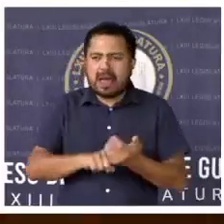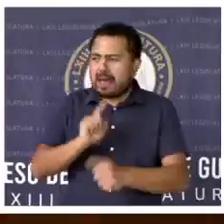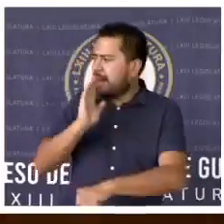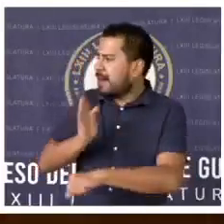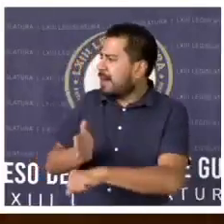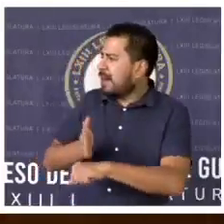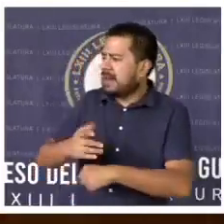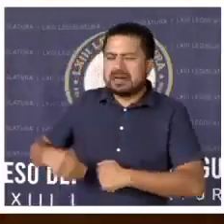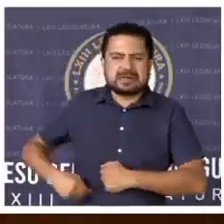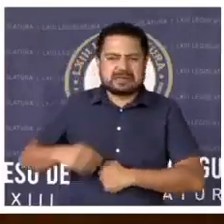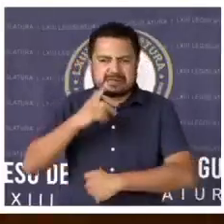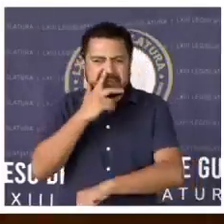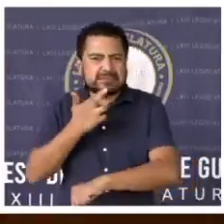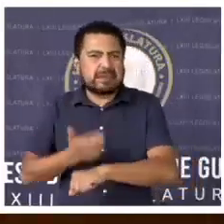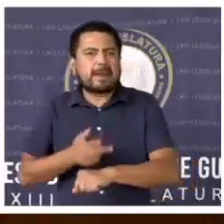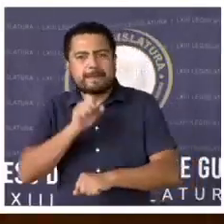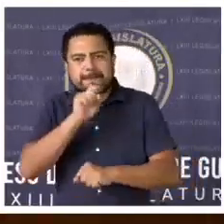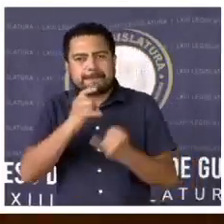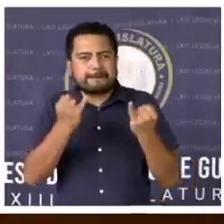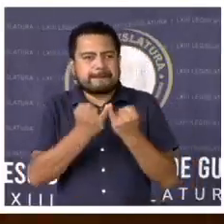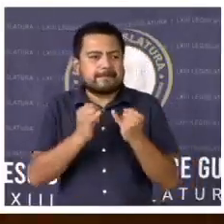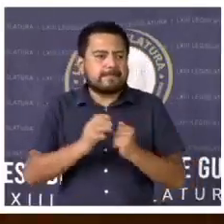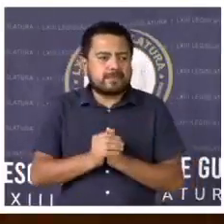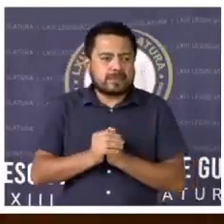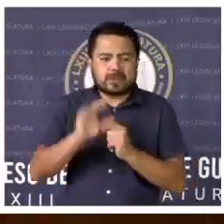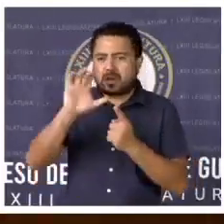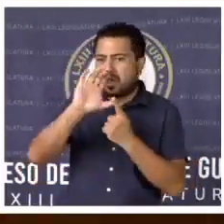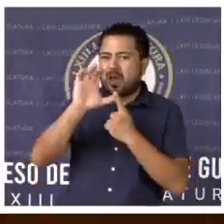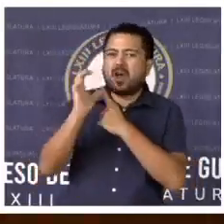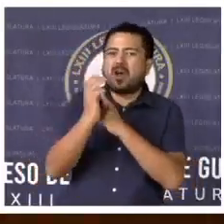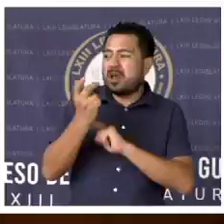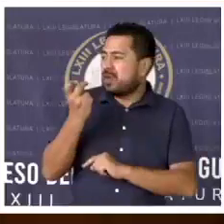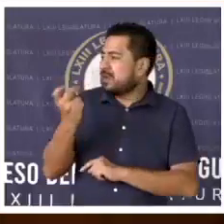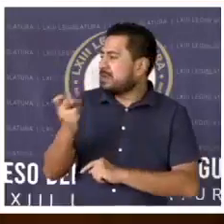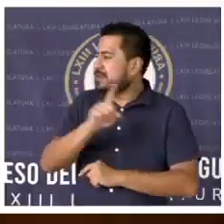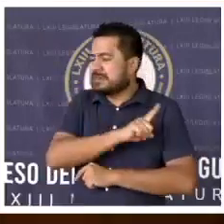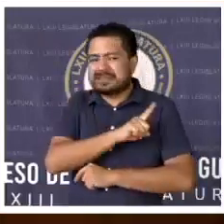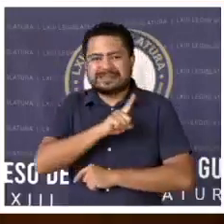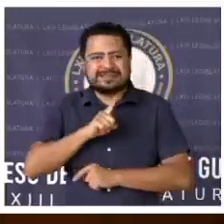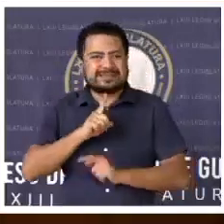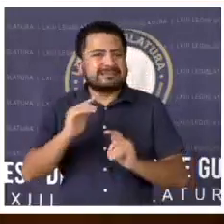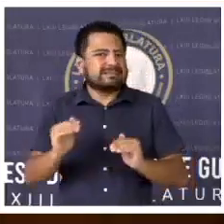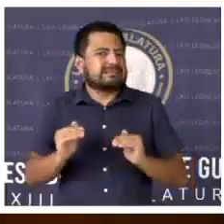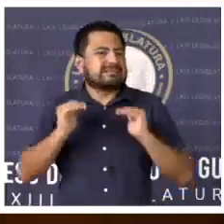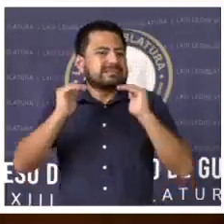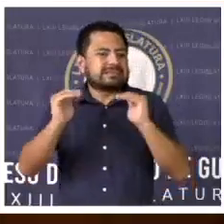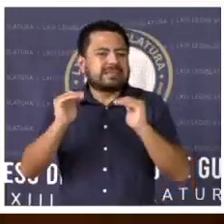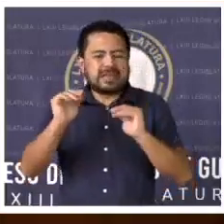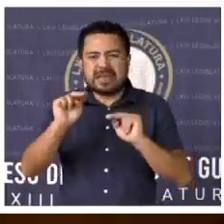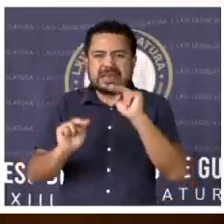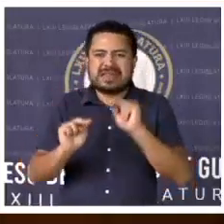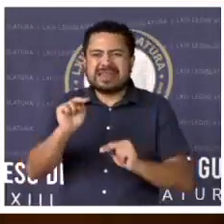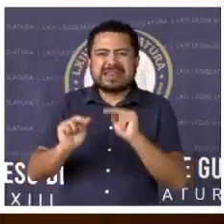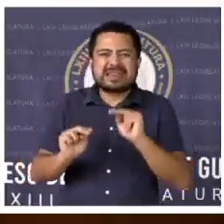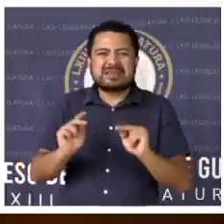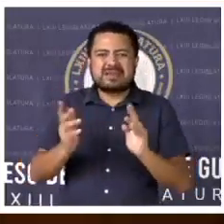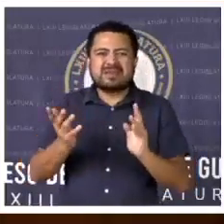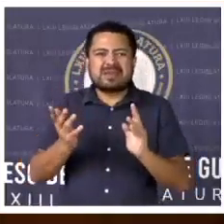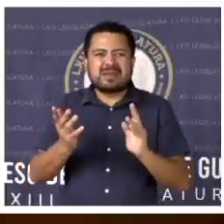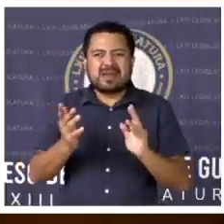a los culpables una comisión que esté a la altura de la sistemática violación